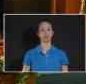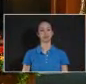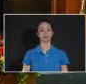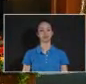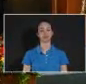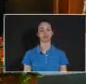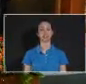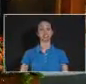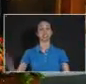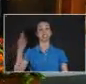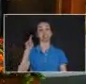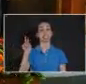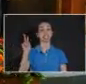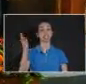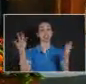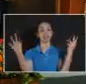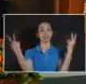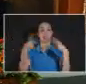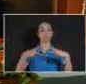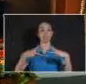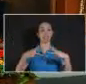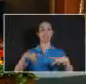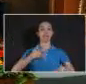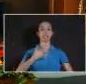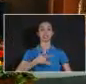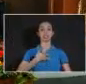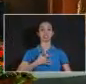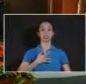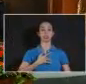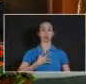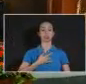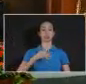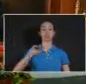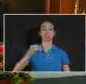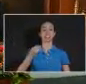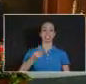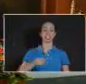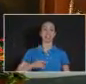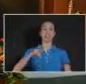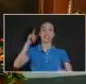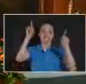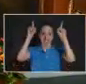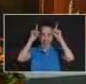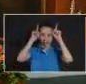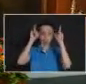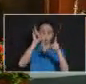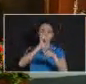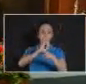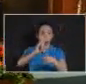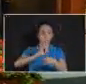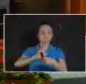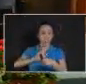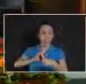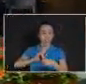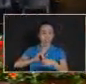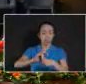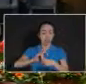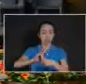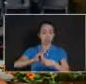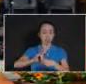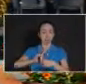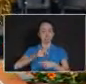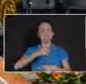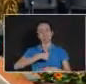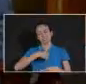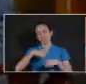Y la venganza es un sentimiento, hermano, al cual apela el diablo. Yo se lo estoy poniendo de esta manera, hermano,